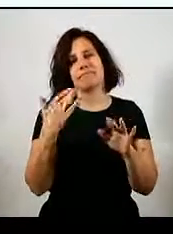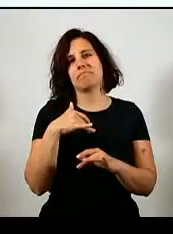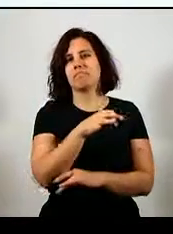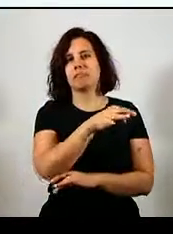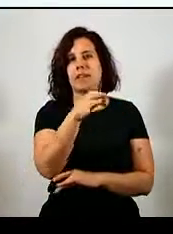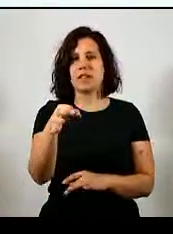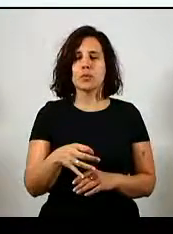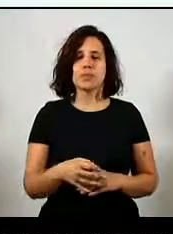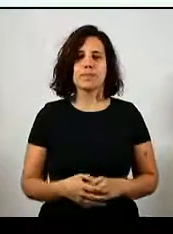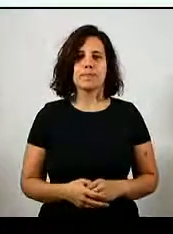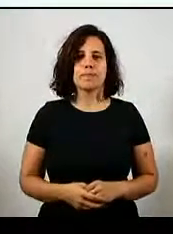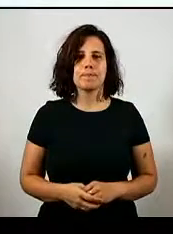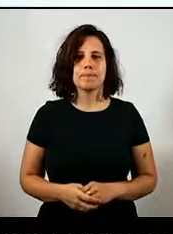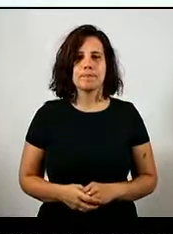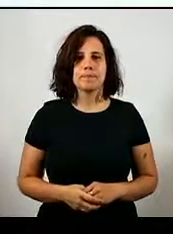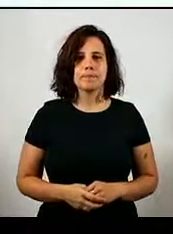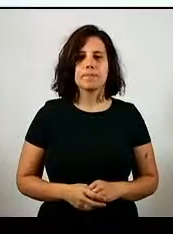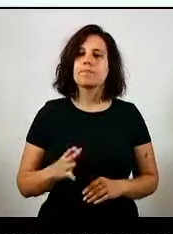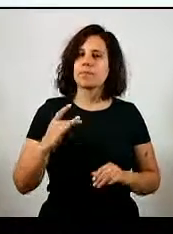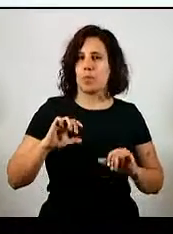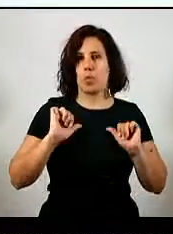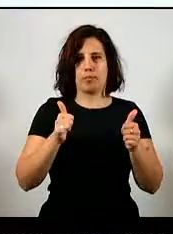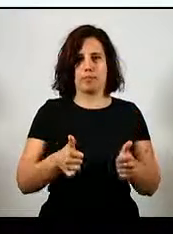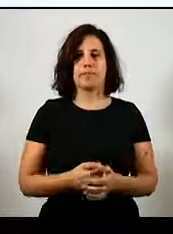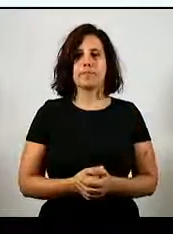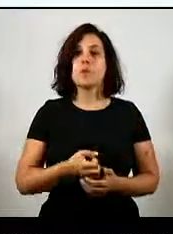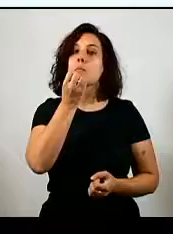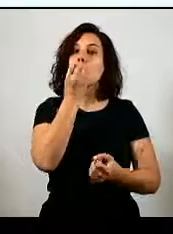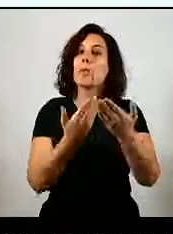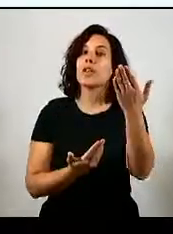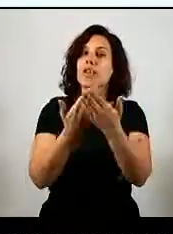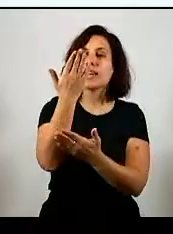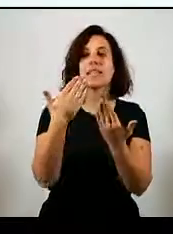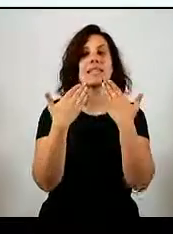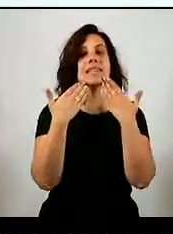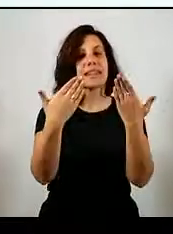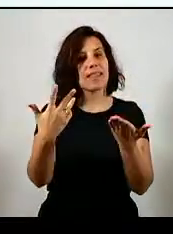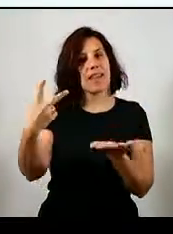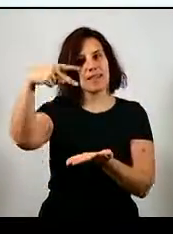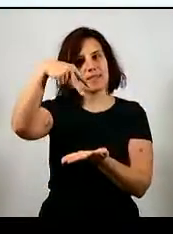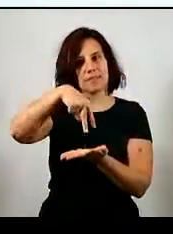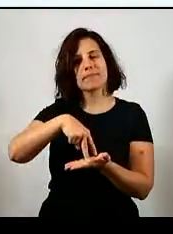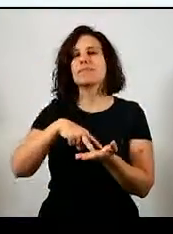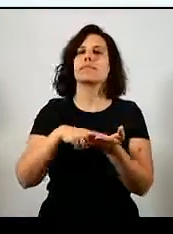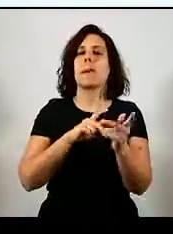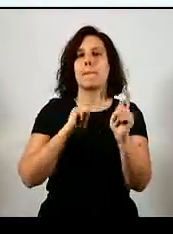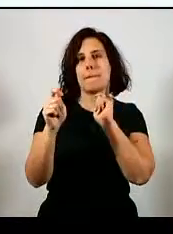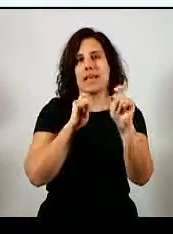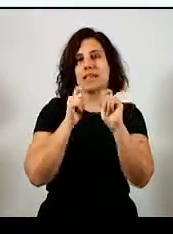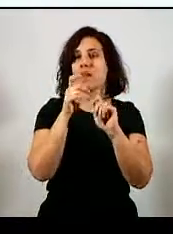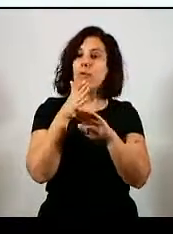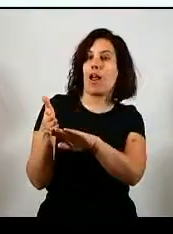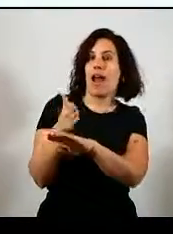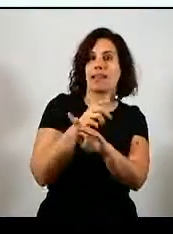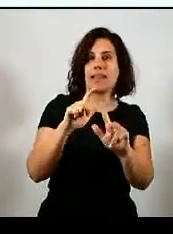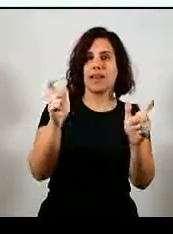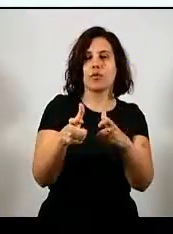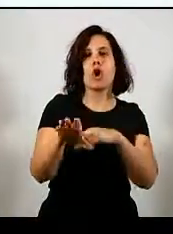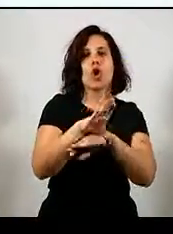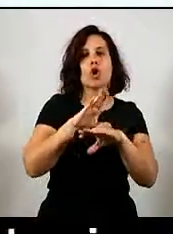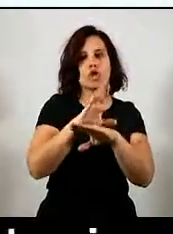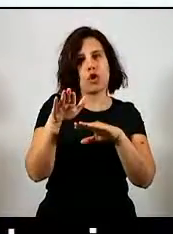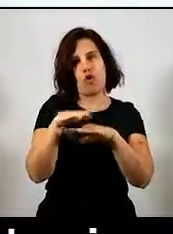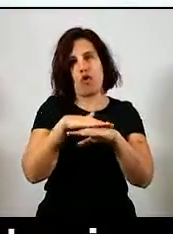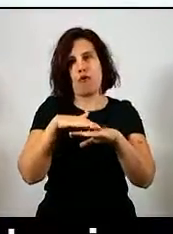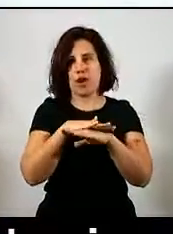Pues sí, comenzamos. Buenos días, gracias por asistir a la rueda de prensa posterior al Consejo de Gobierno de este